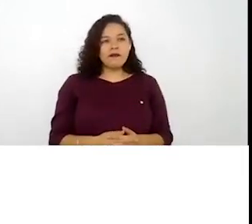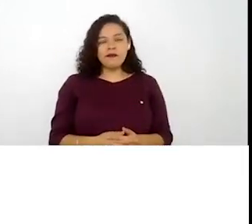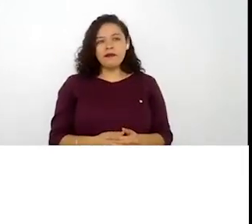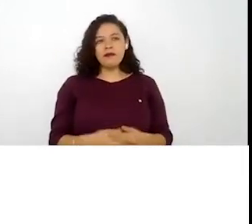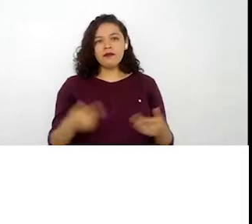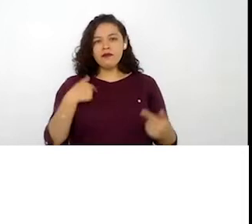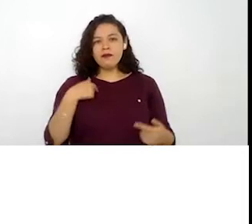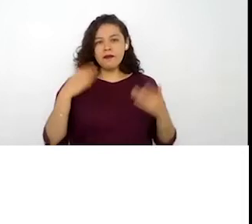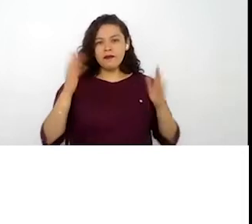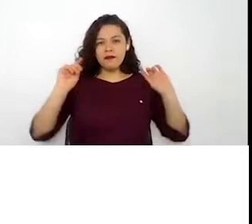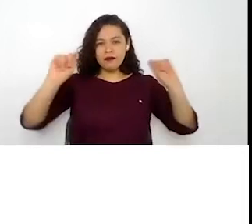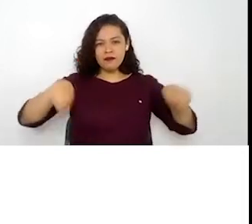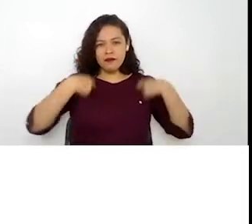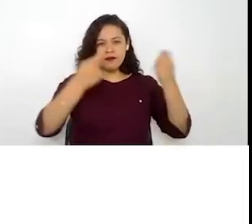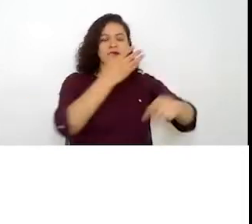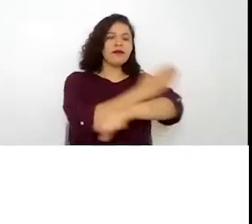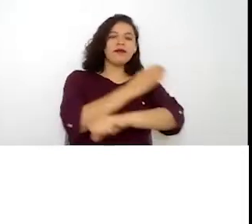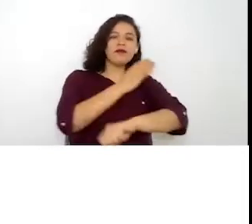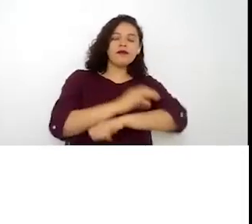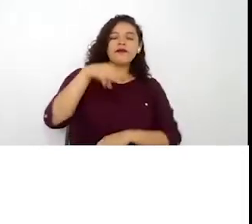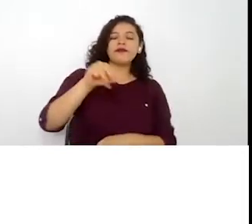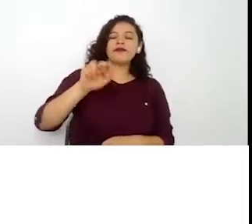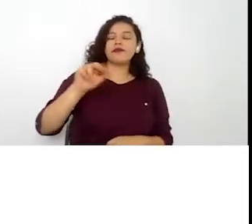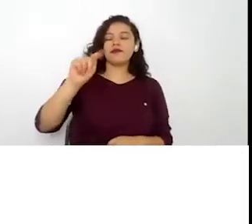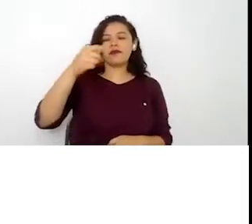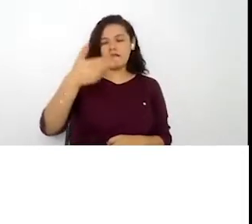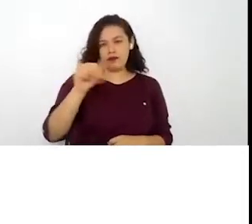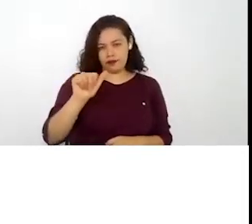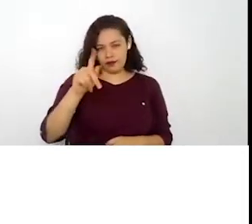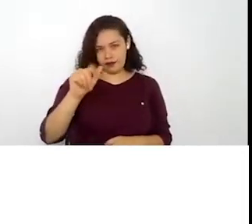la palabra a mi compañera Marta Patricia